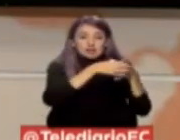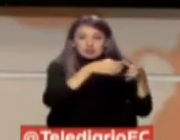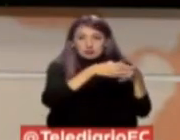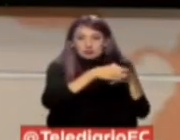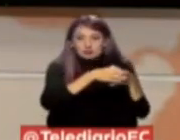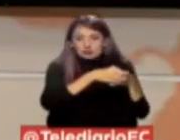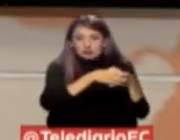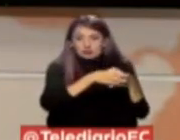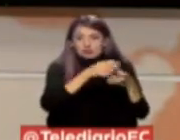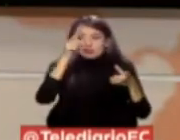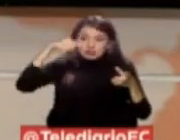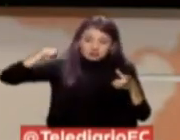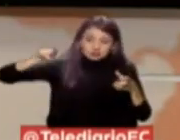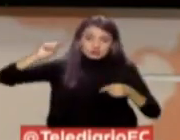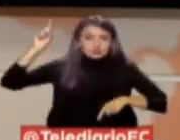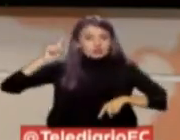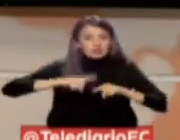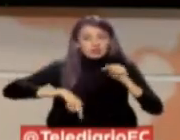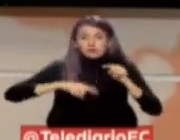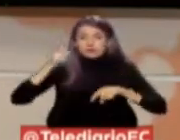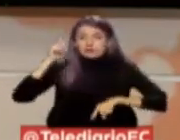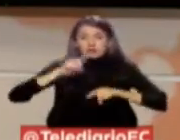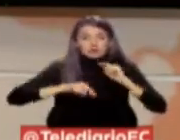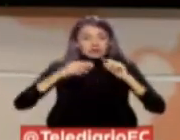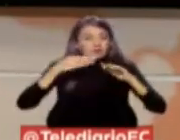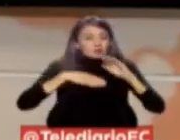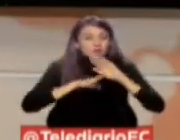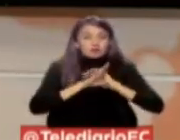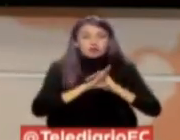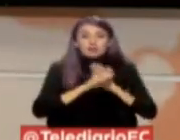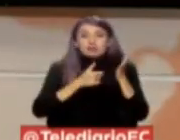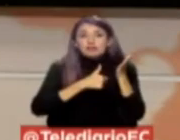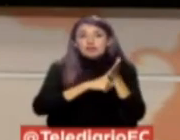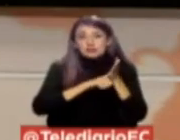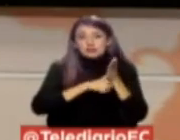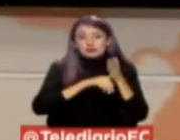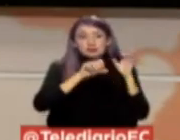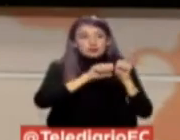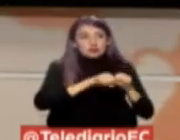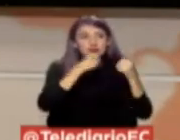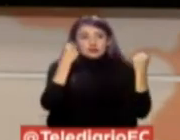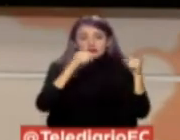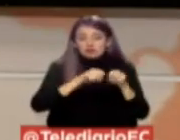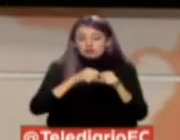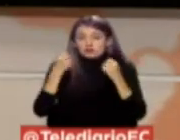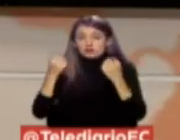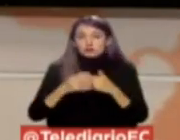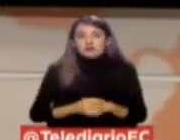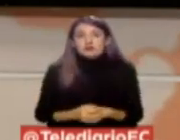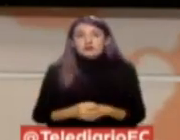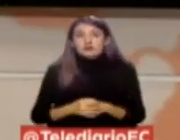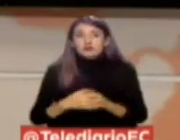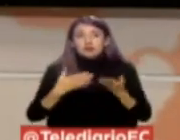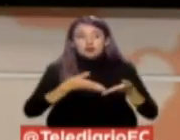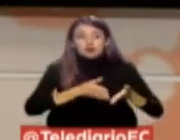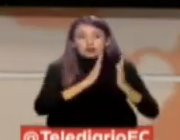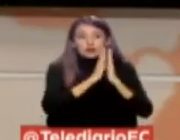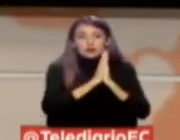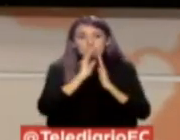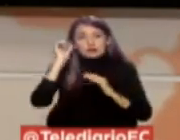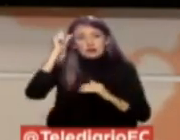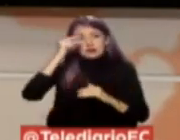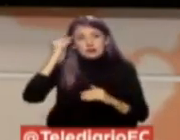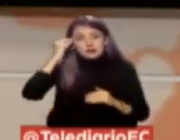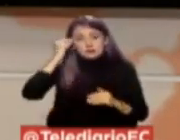ellos ya no, lamentablemente por las situaciones internas, tienen documentos rotos, documentos viejos. El gobierno pidió que todos esos documentos tengan